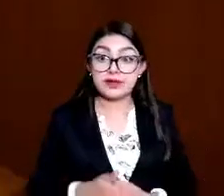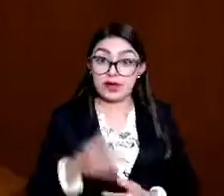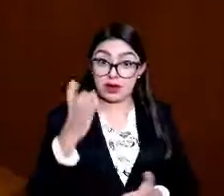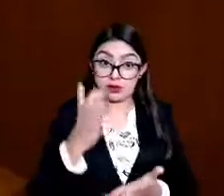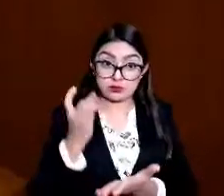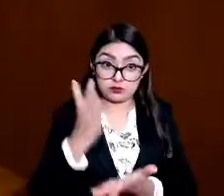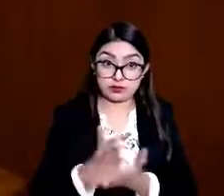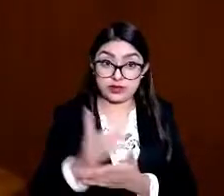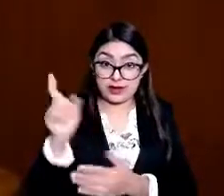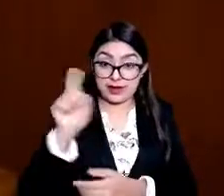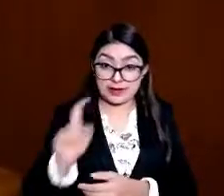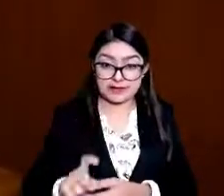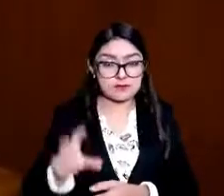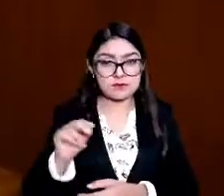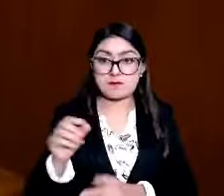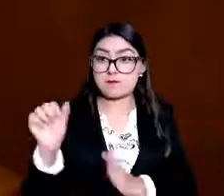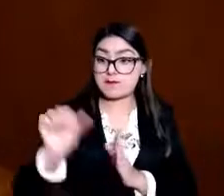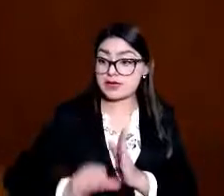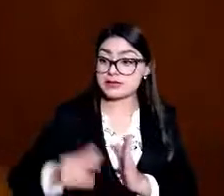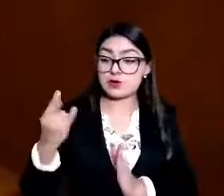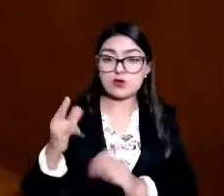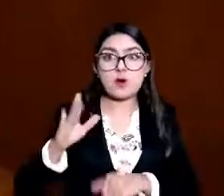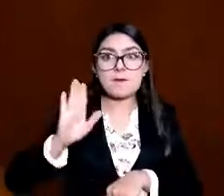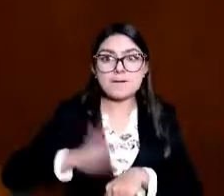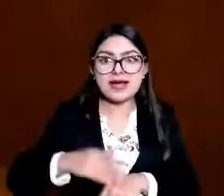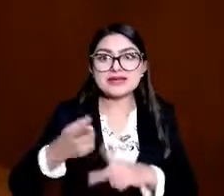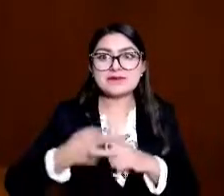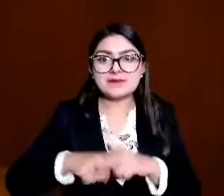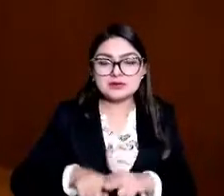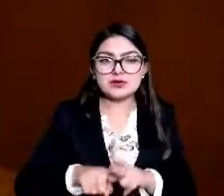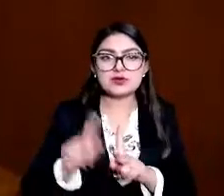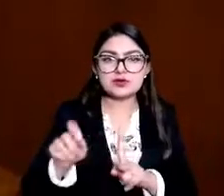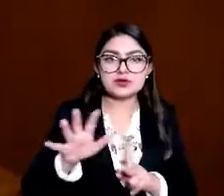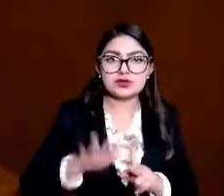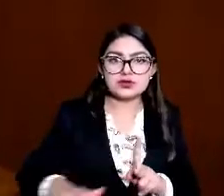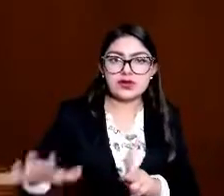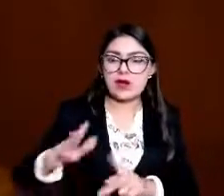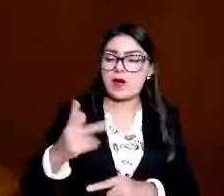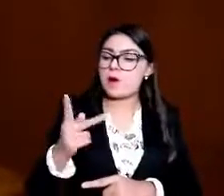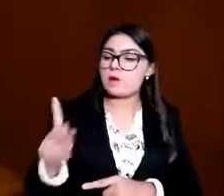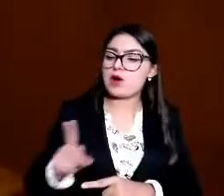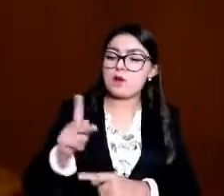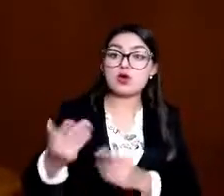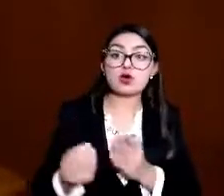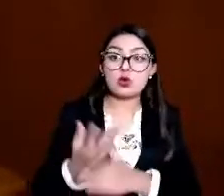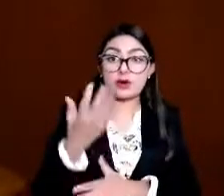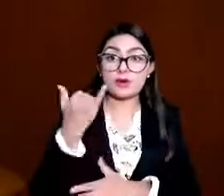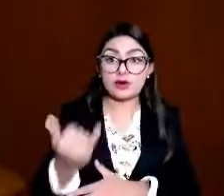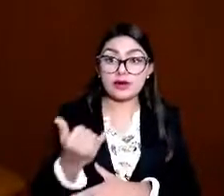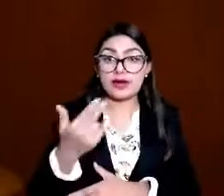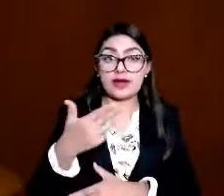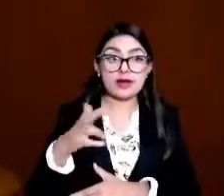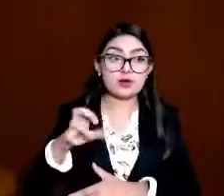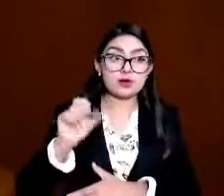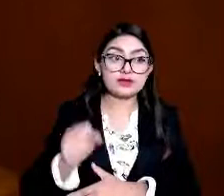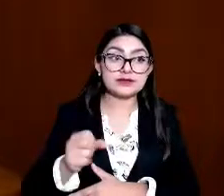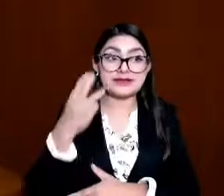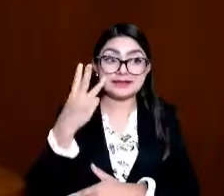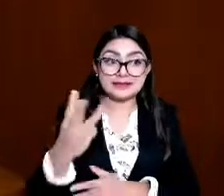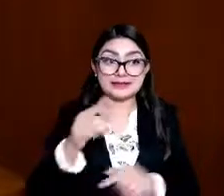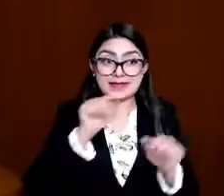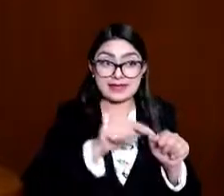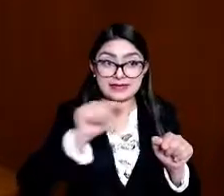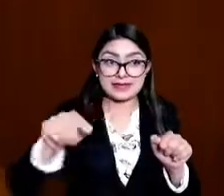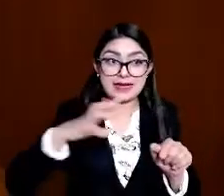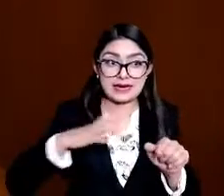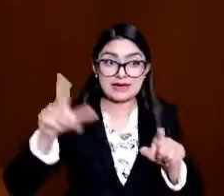mes de julio aparecieron 2 más en la unidad habitacional de Pueblo Nuevo y Héroes 3 y que siguen creciendo. La respuesta de las